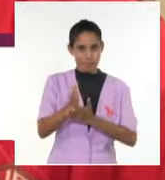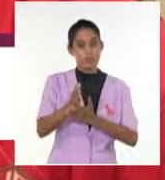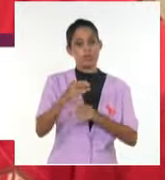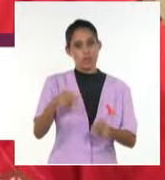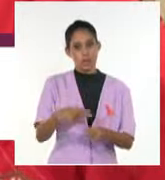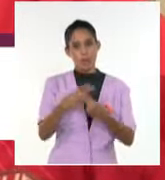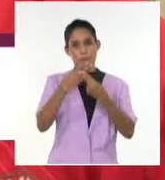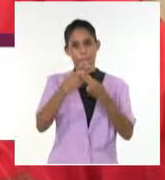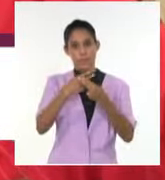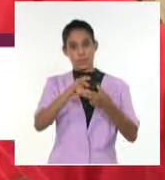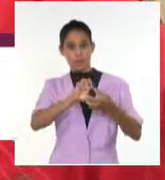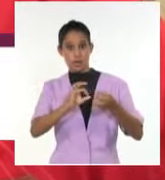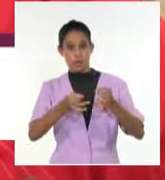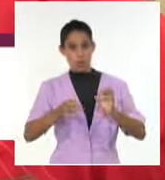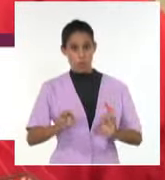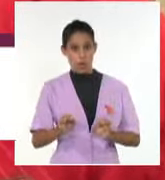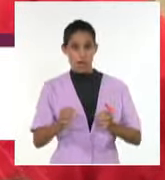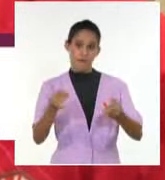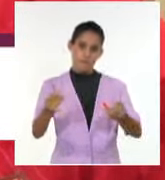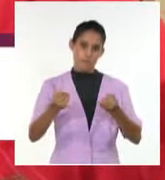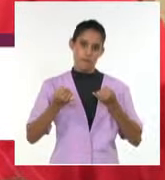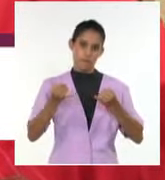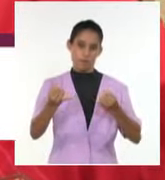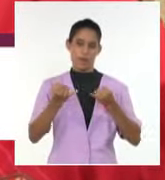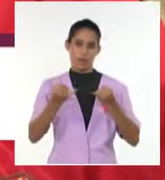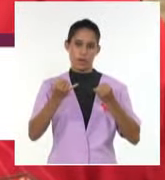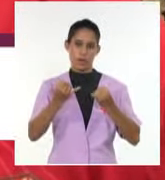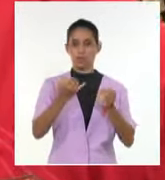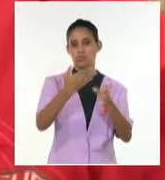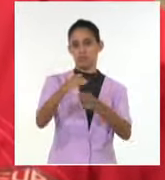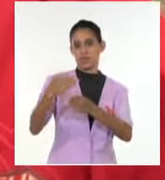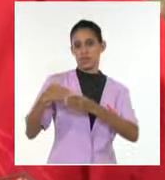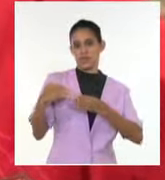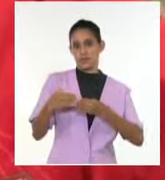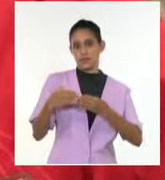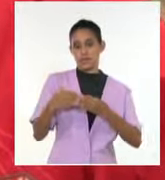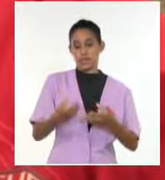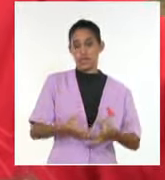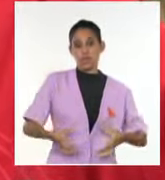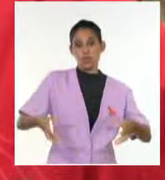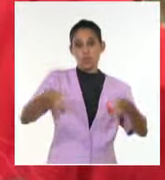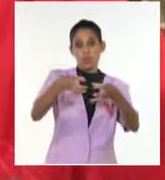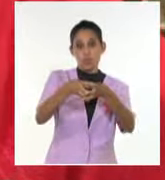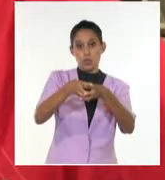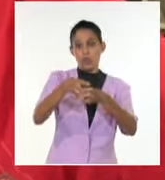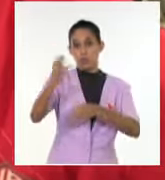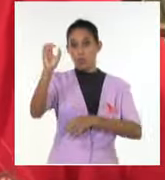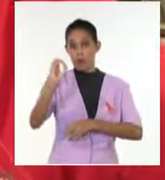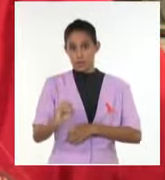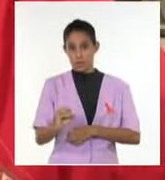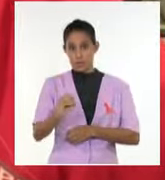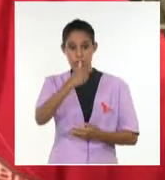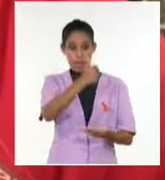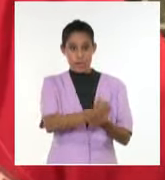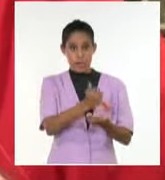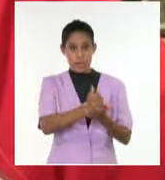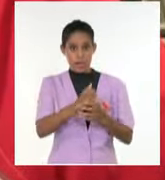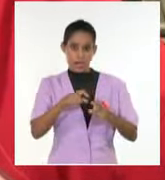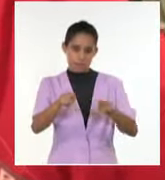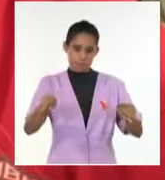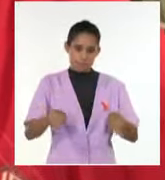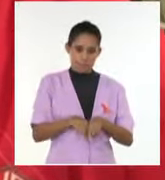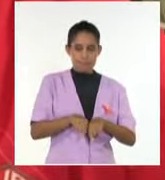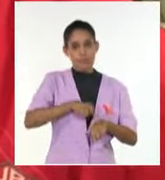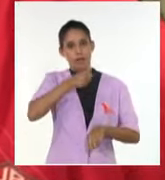y también de las informaciones que emanan del comité organizador, que por supuesto tienen espacios aquí, salas de prensa y